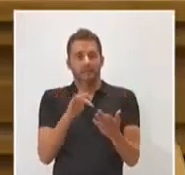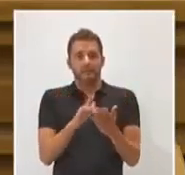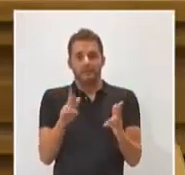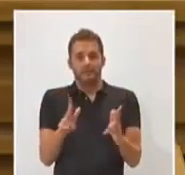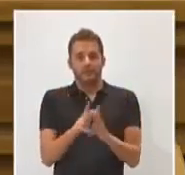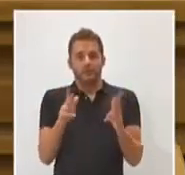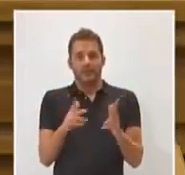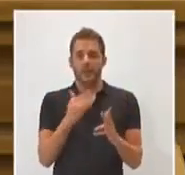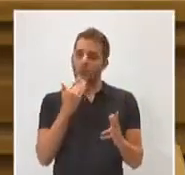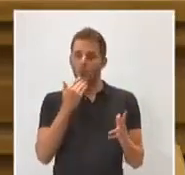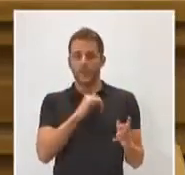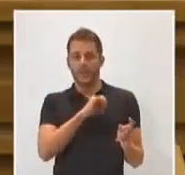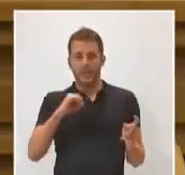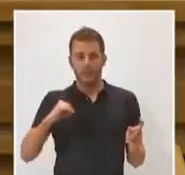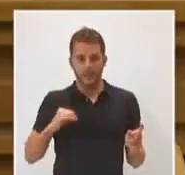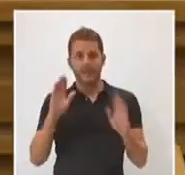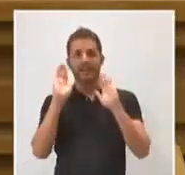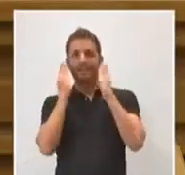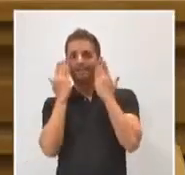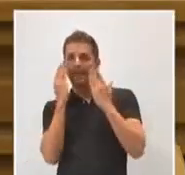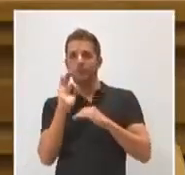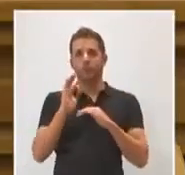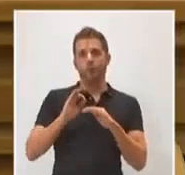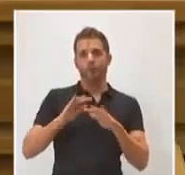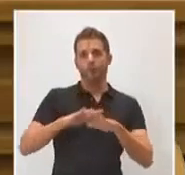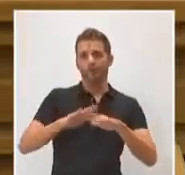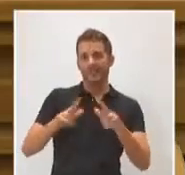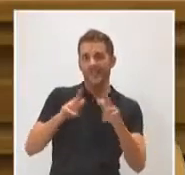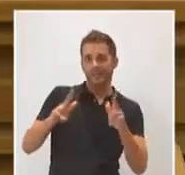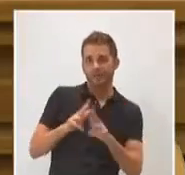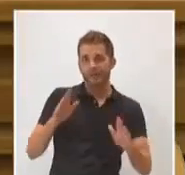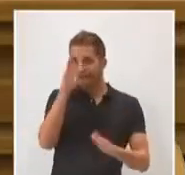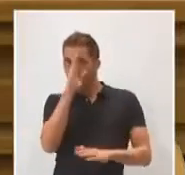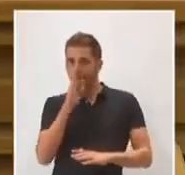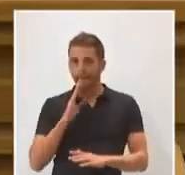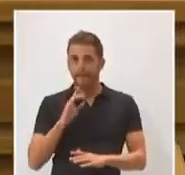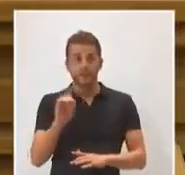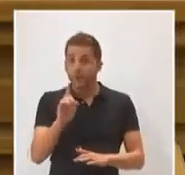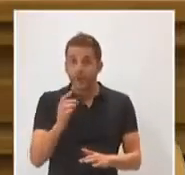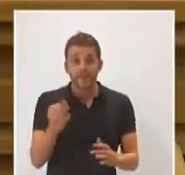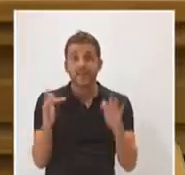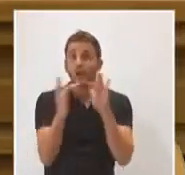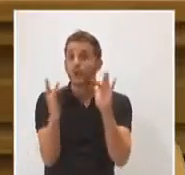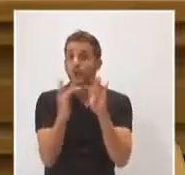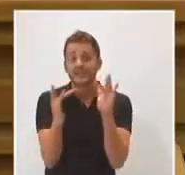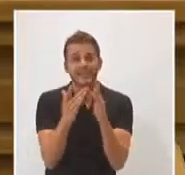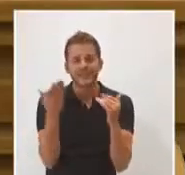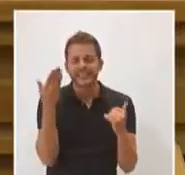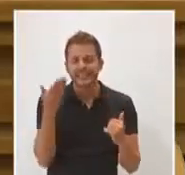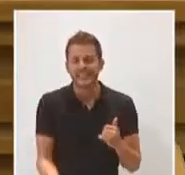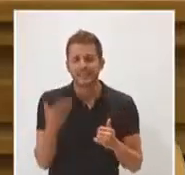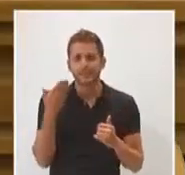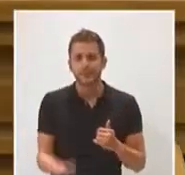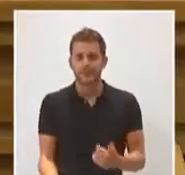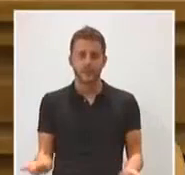individualidad a esconderse en facebook contras en las redes sociales es que hay que socializar esto para mí me parece fundamental es